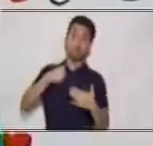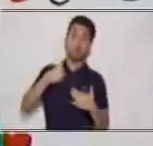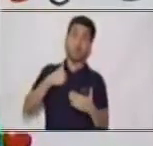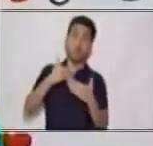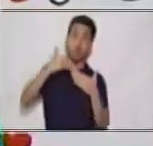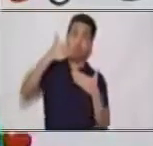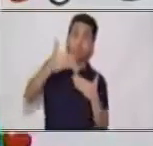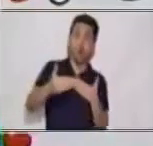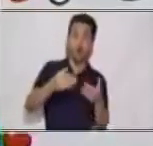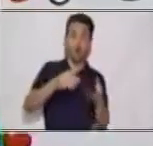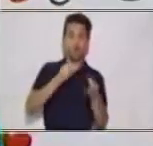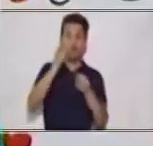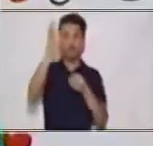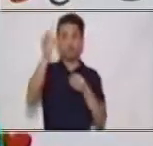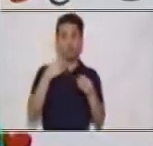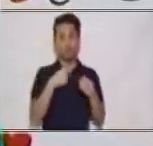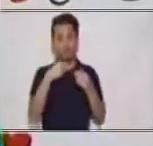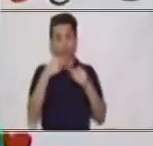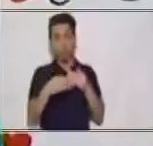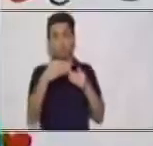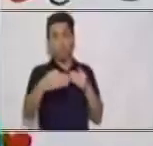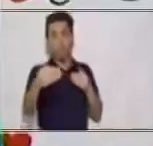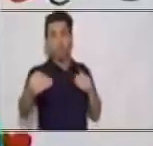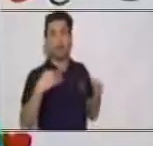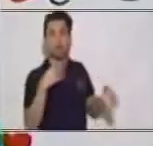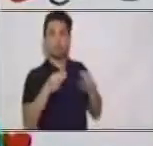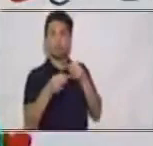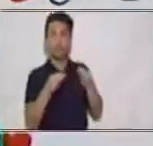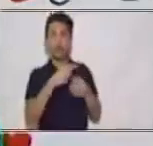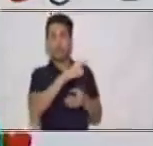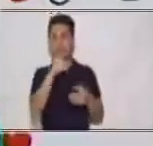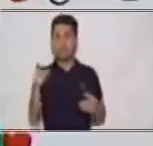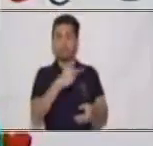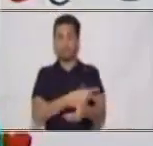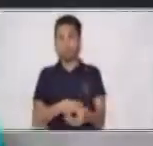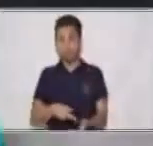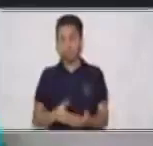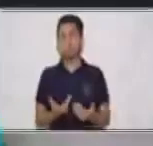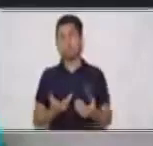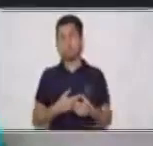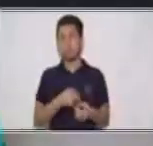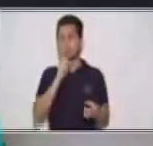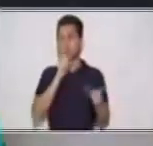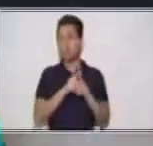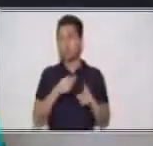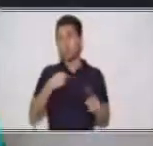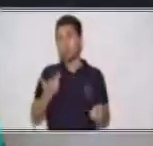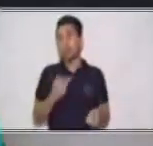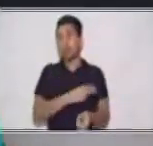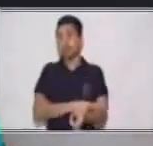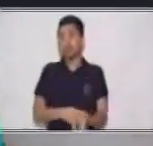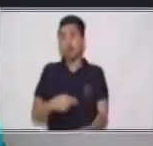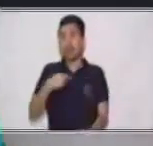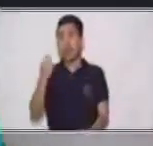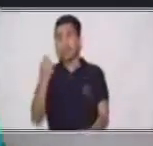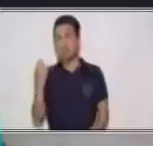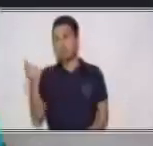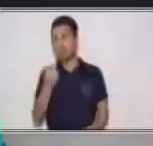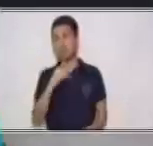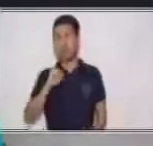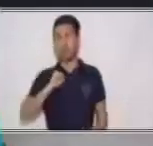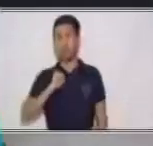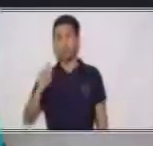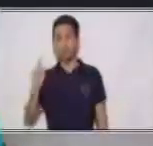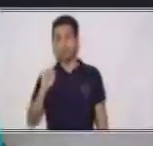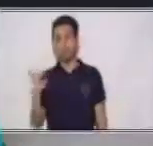a contarles a otras personas. O posiblemente también les hemos contado historias a nuestros amigos o a nuestros compañeros. Y por eso